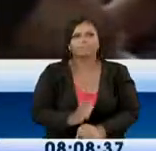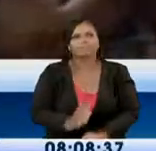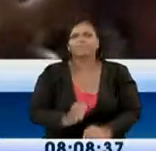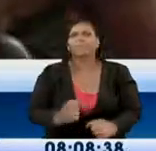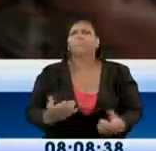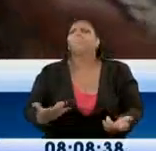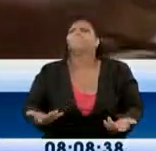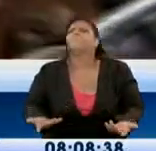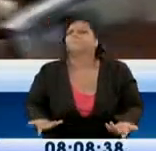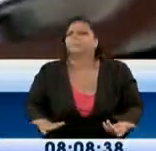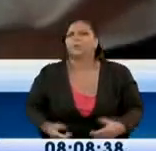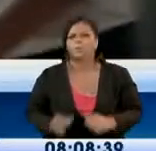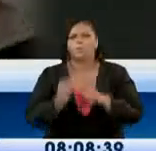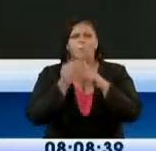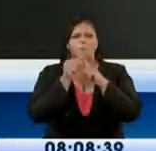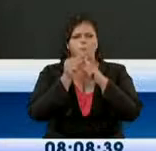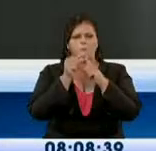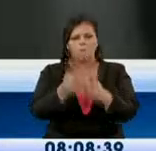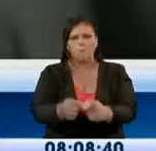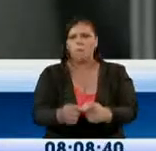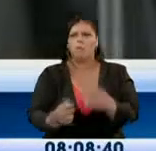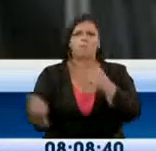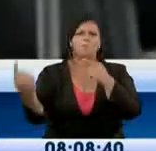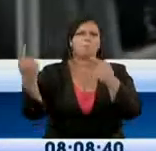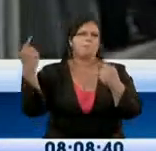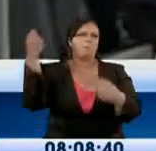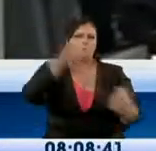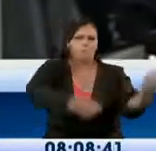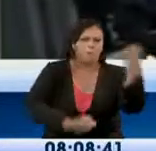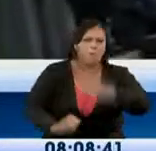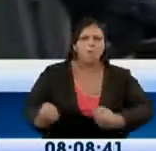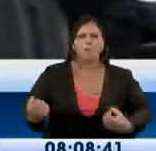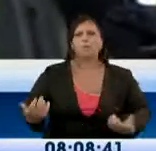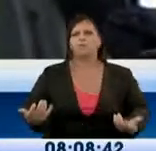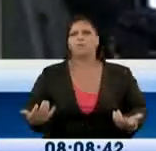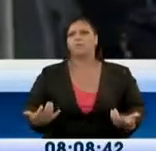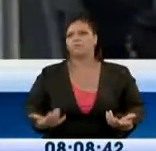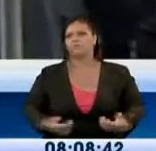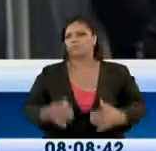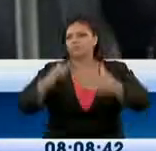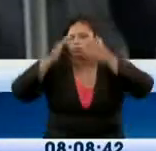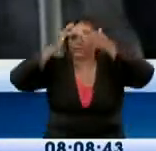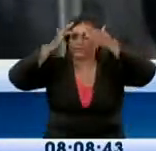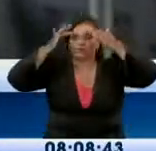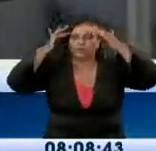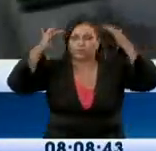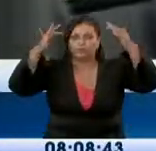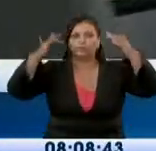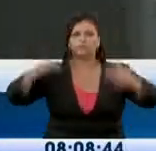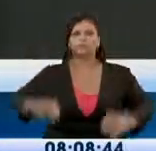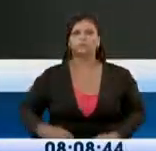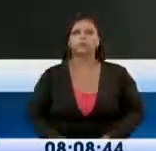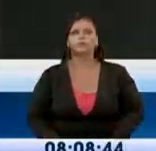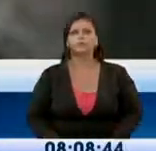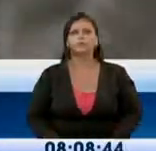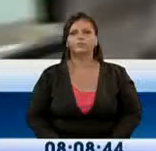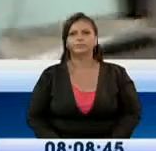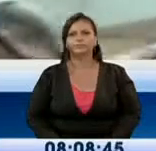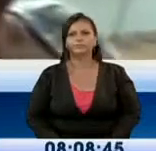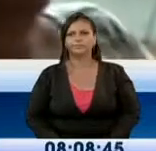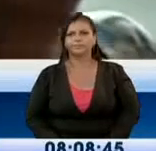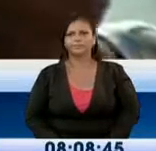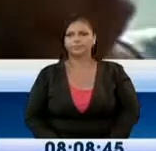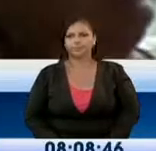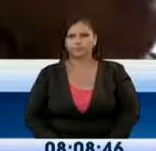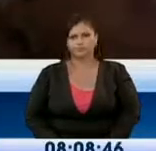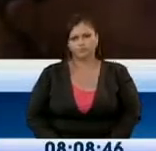usted específicamente? Se insultan, que se quieren agredir, pero esto es insoportable. Ahora, ellos aprovechan también para asaltar a los